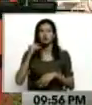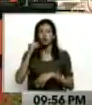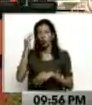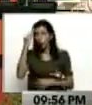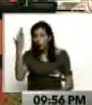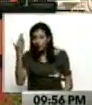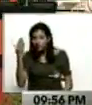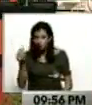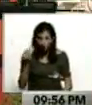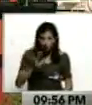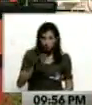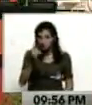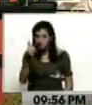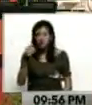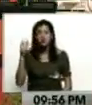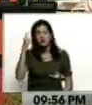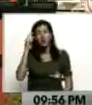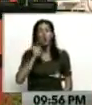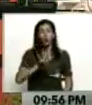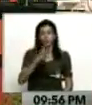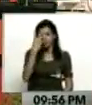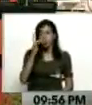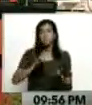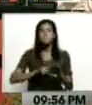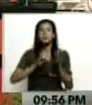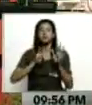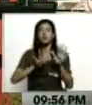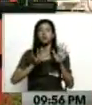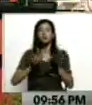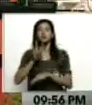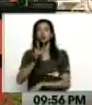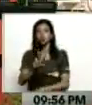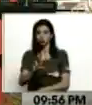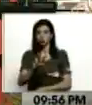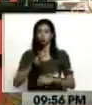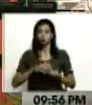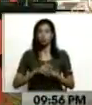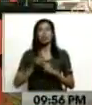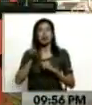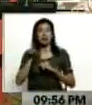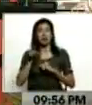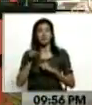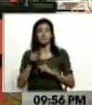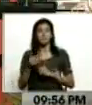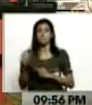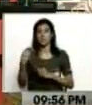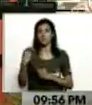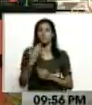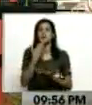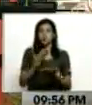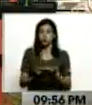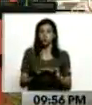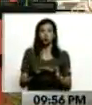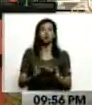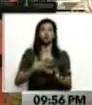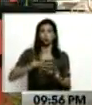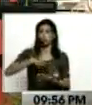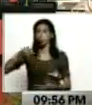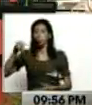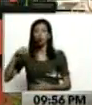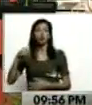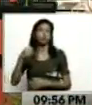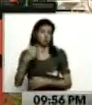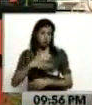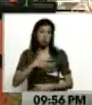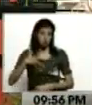Castillo Cómo estás tú el 4 de Febrero del año 92 fue el que me propuso sacarme